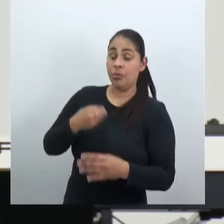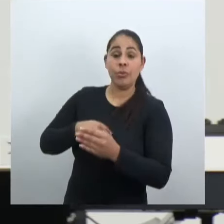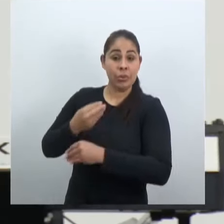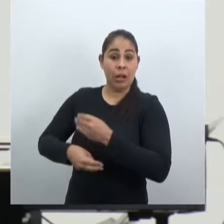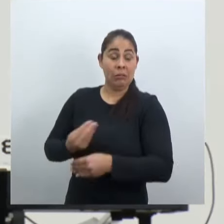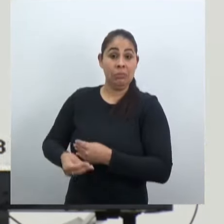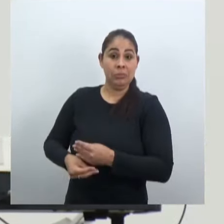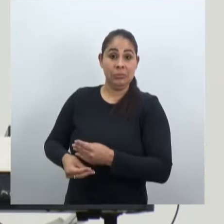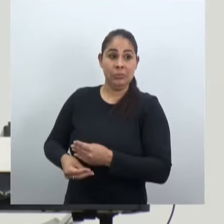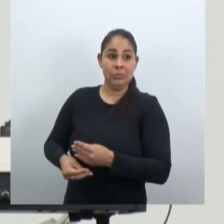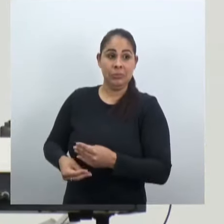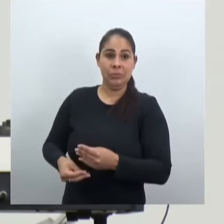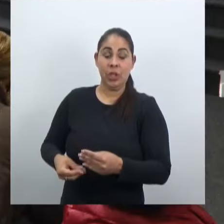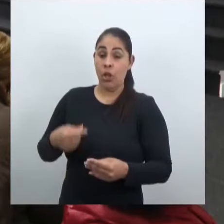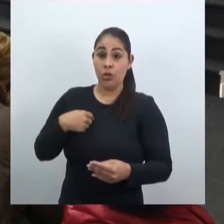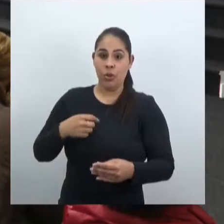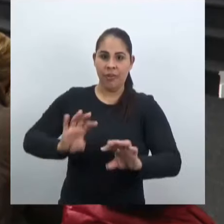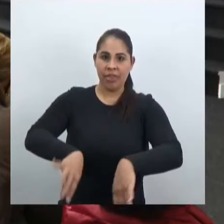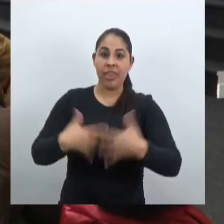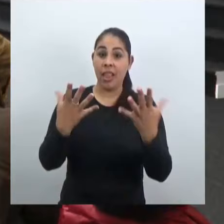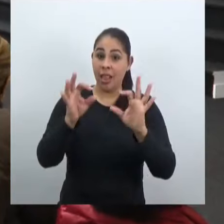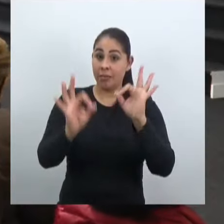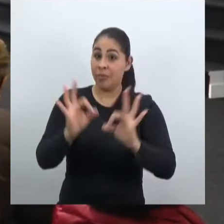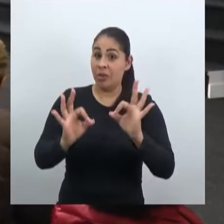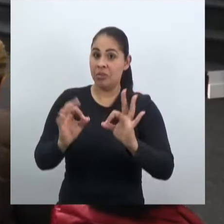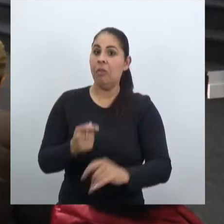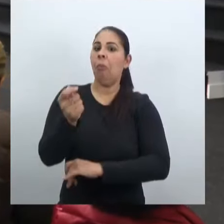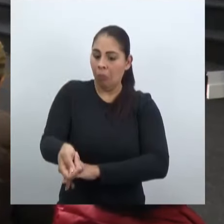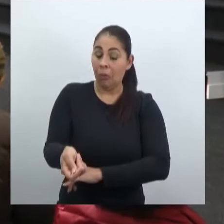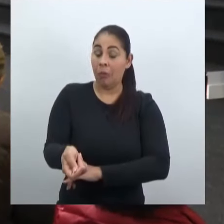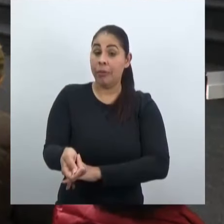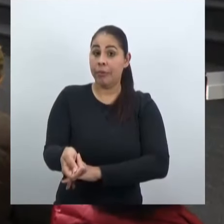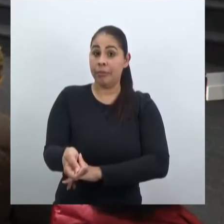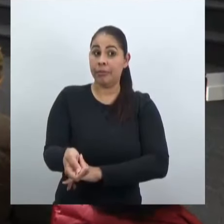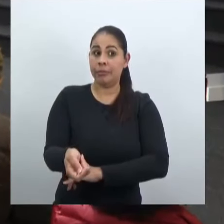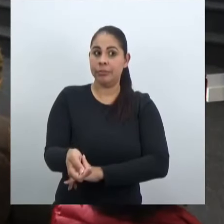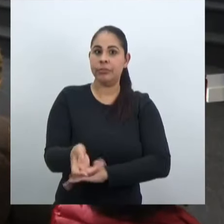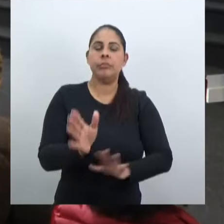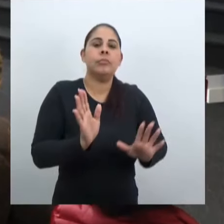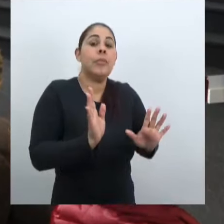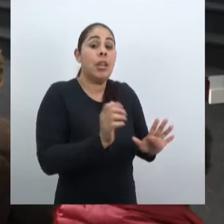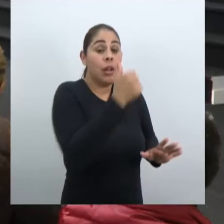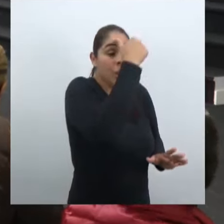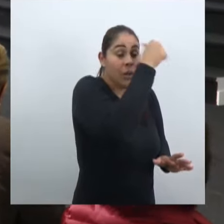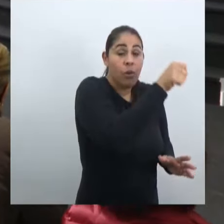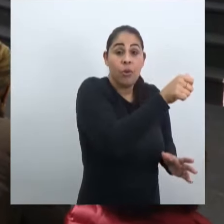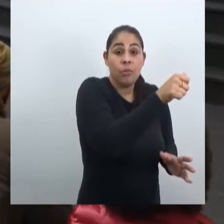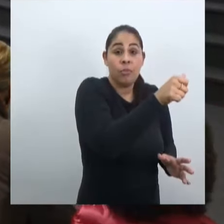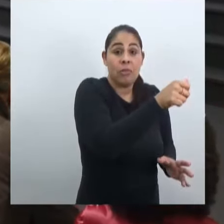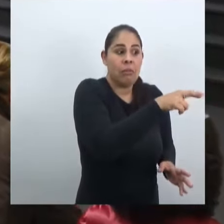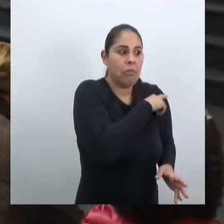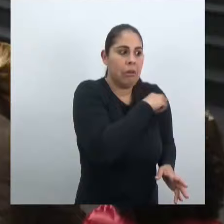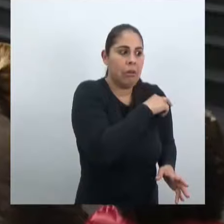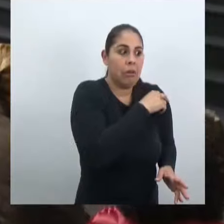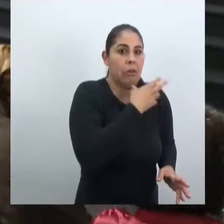ayuno. Yo diezmo, no me bendice, pero diezmo. El otro no sabía nada de religión y